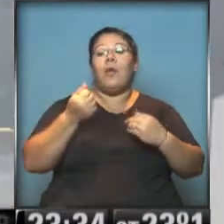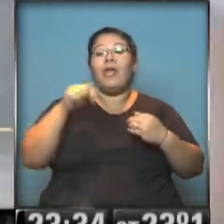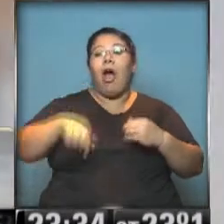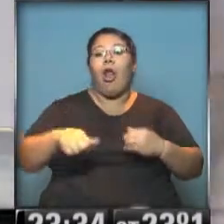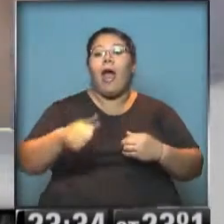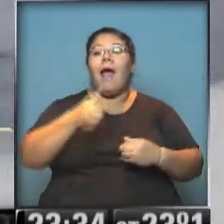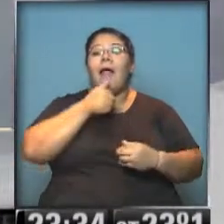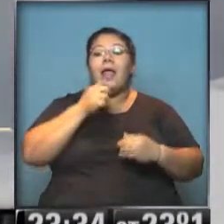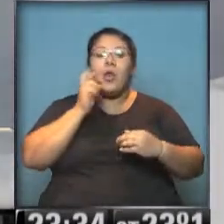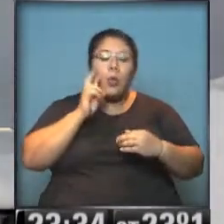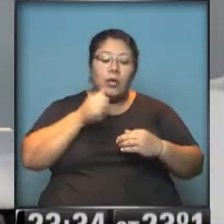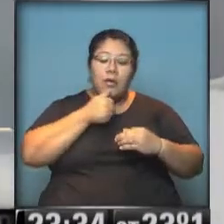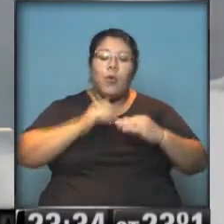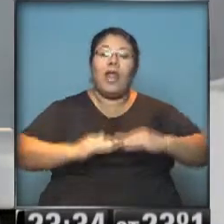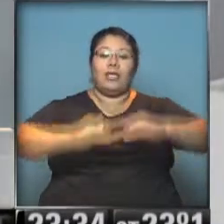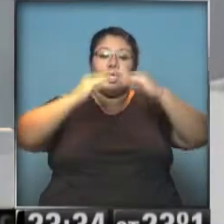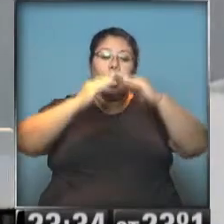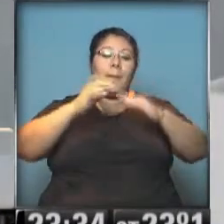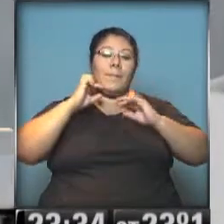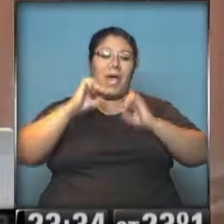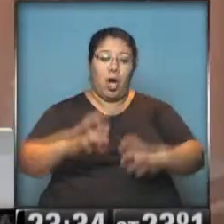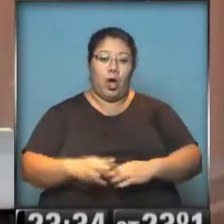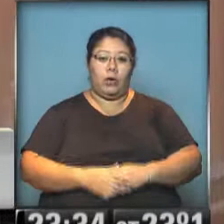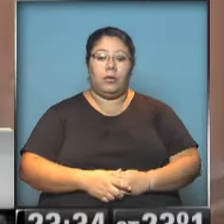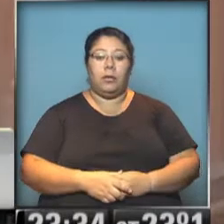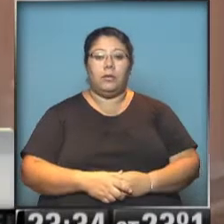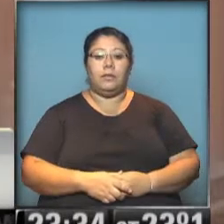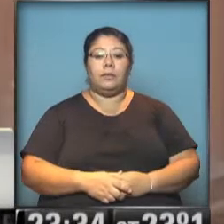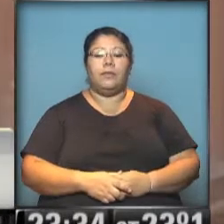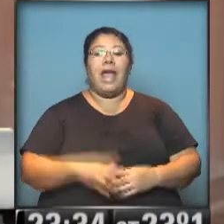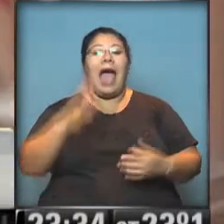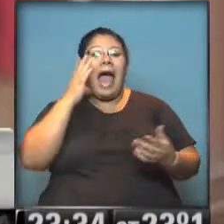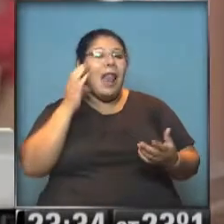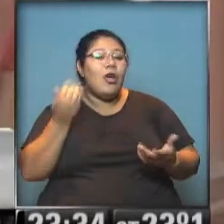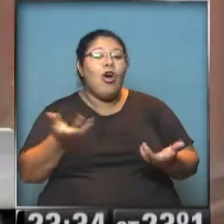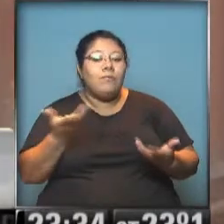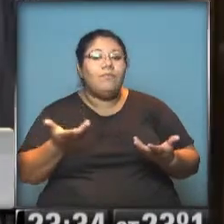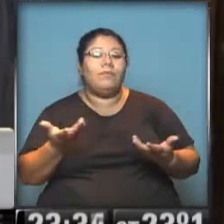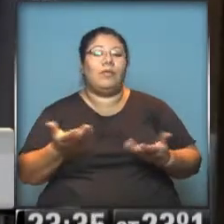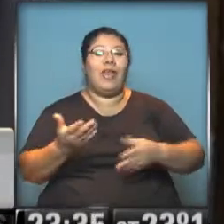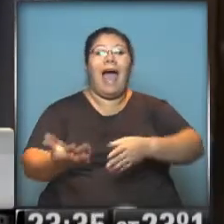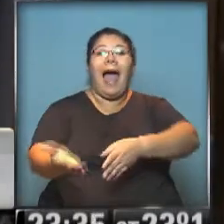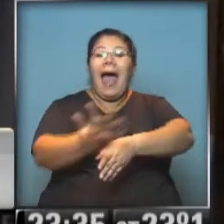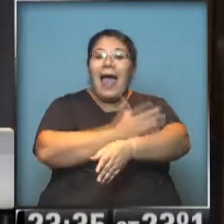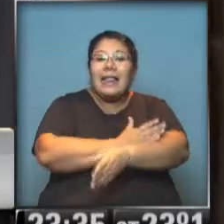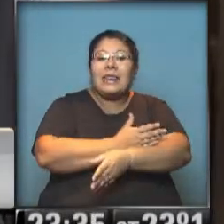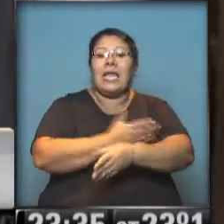hecho, creen, a nivel más institucional, una obra que permitiera evitar esto? Definitivamente